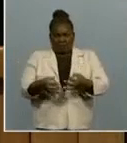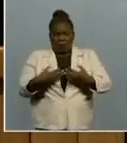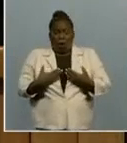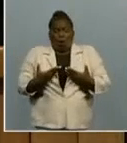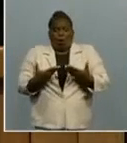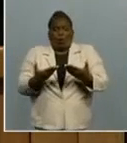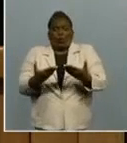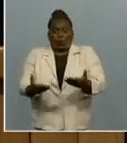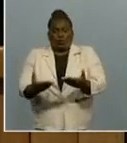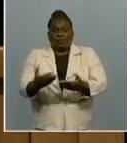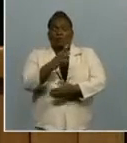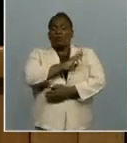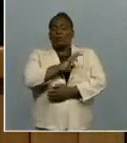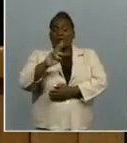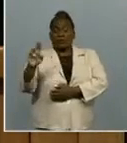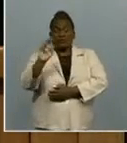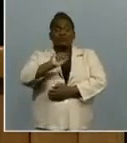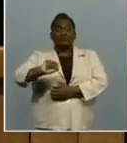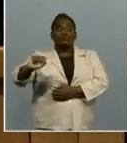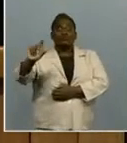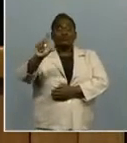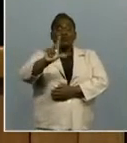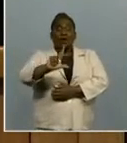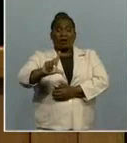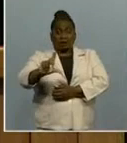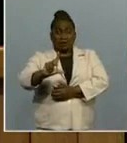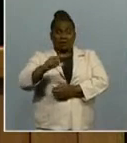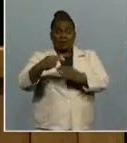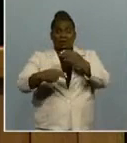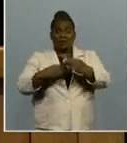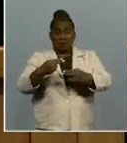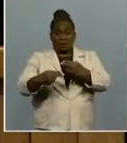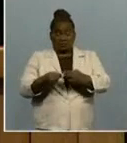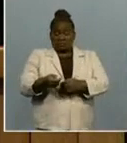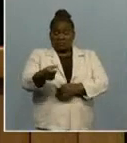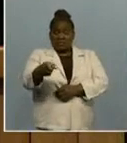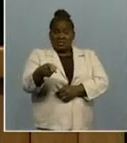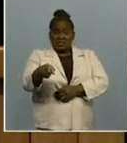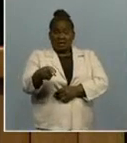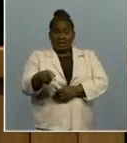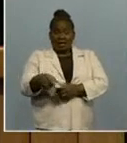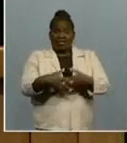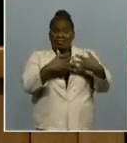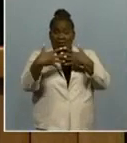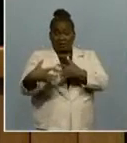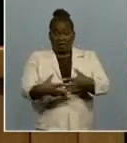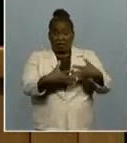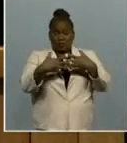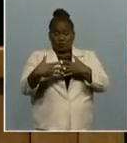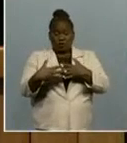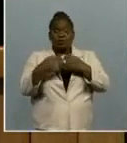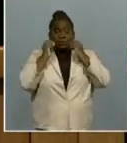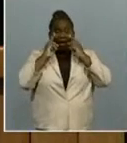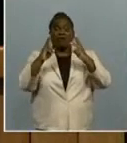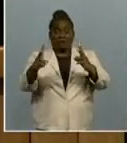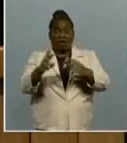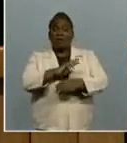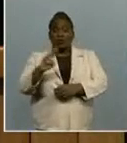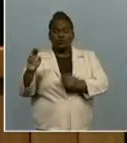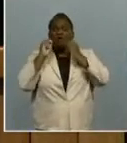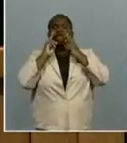que la revolución socialista que hicieron a sólo 90 millas del poderoso imperio está viva